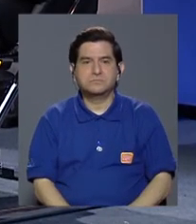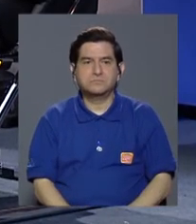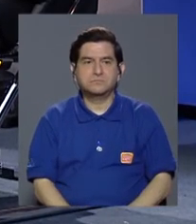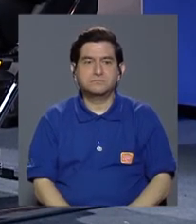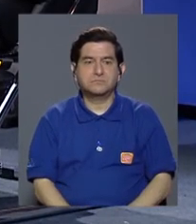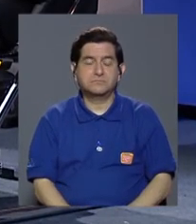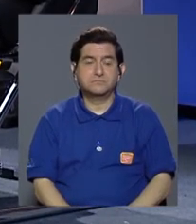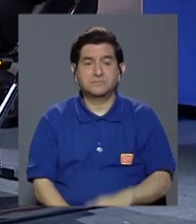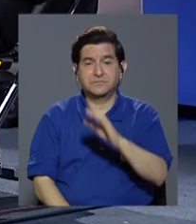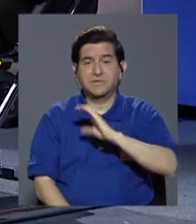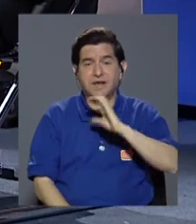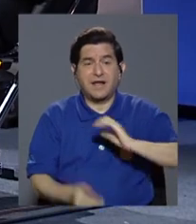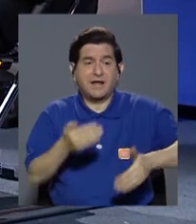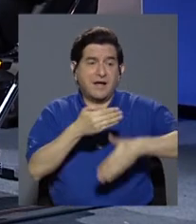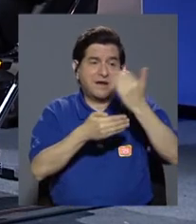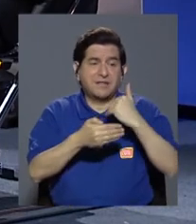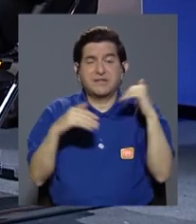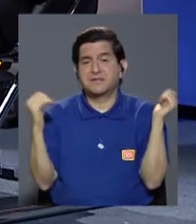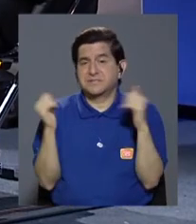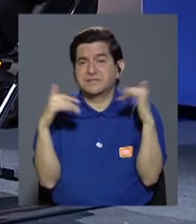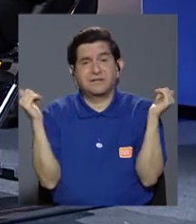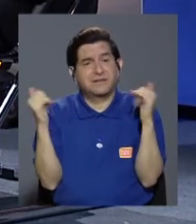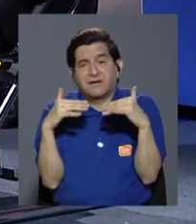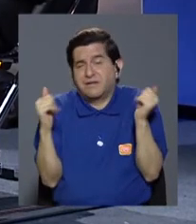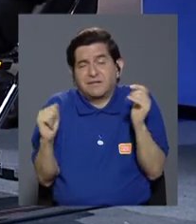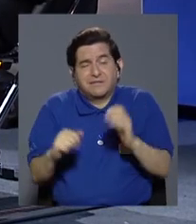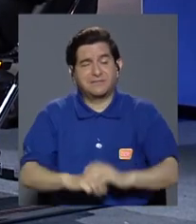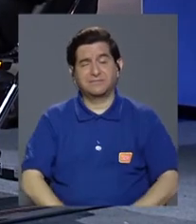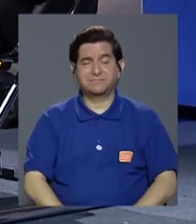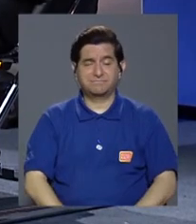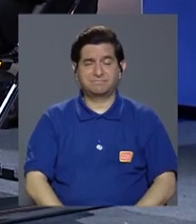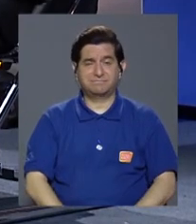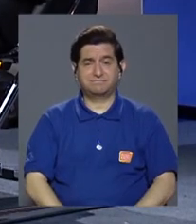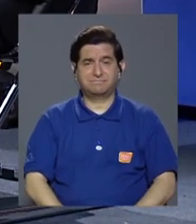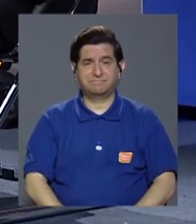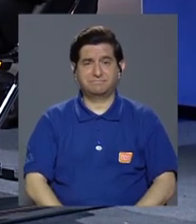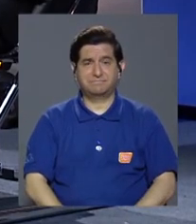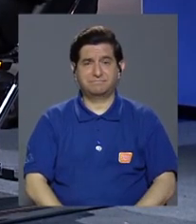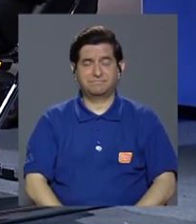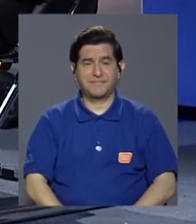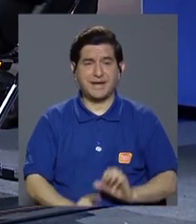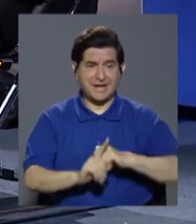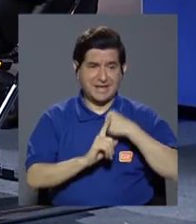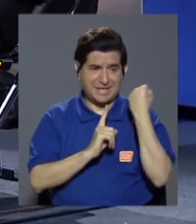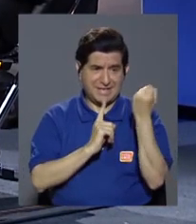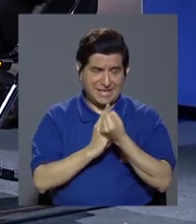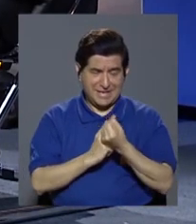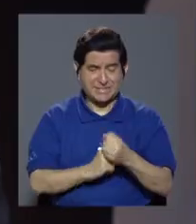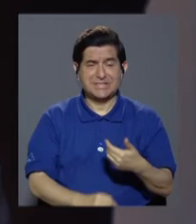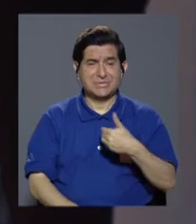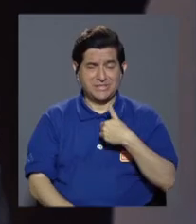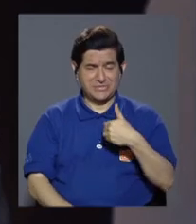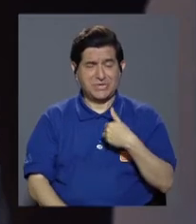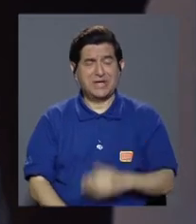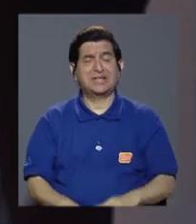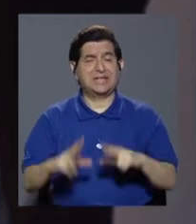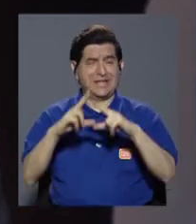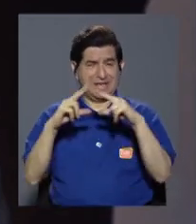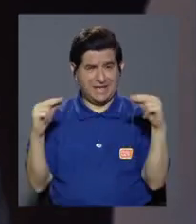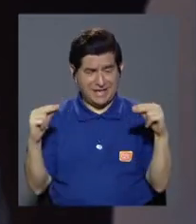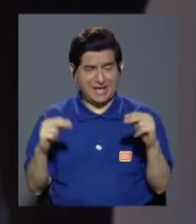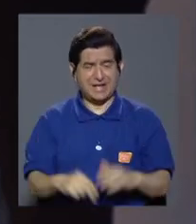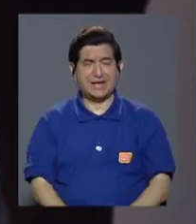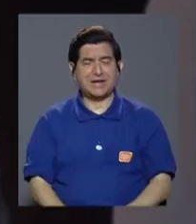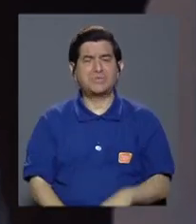caracterizó en el pasado que fue una guerra si realmente la situación marlon de nicaragua pues debería